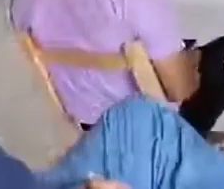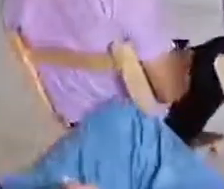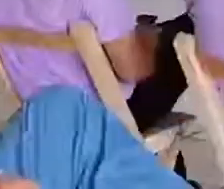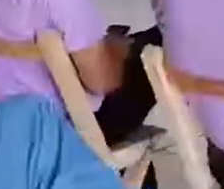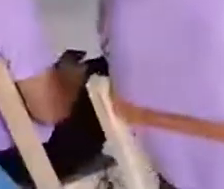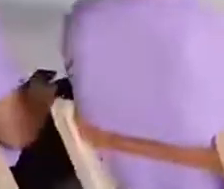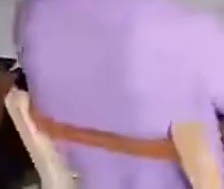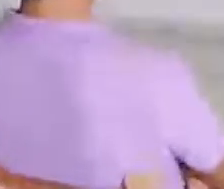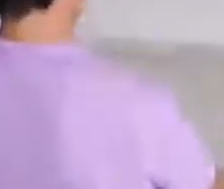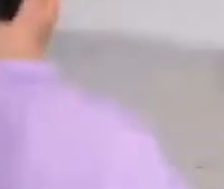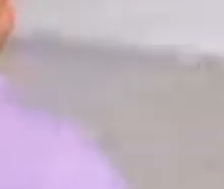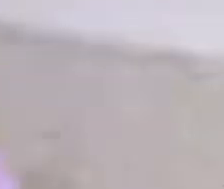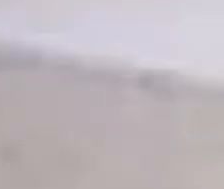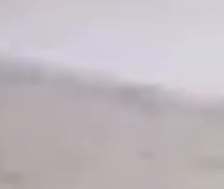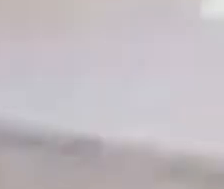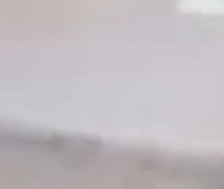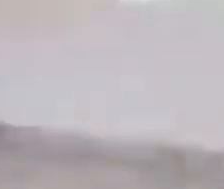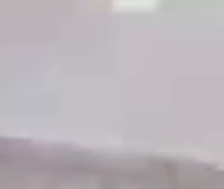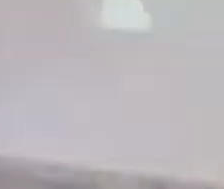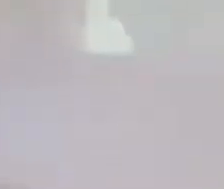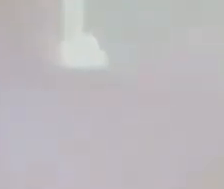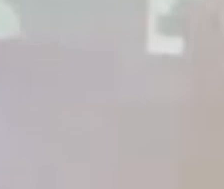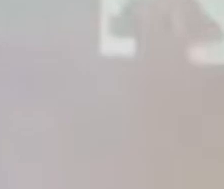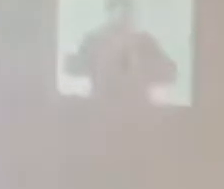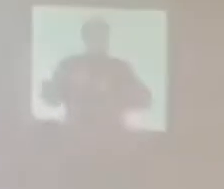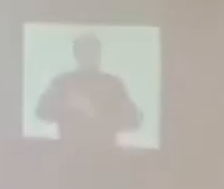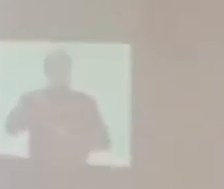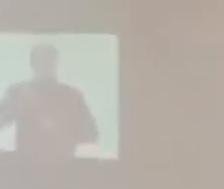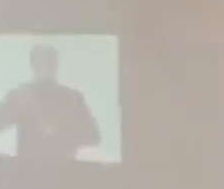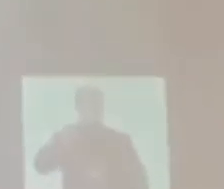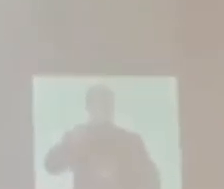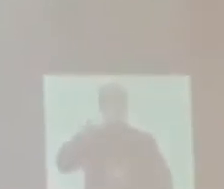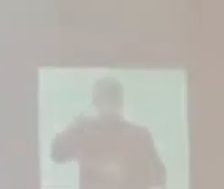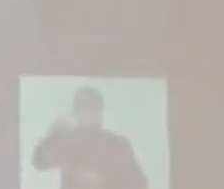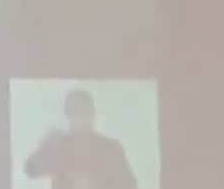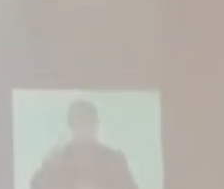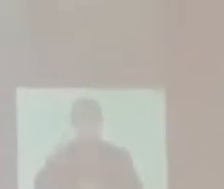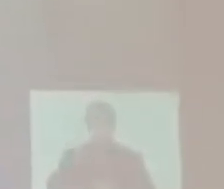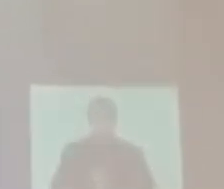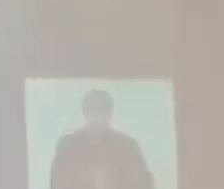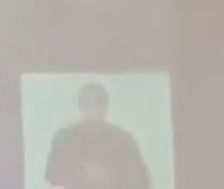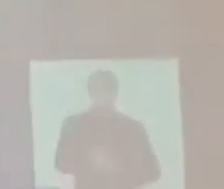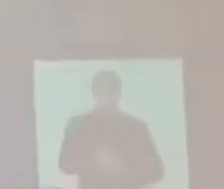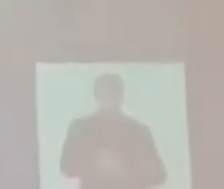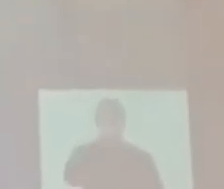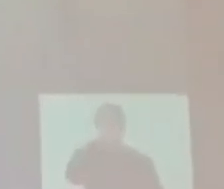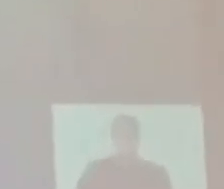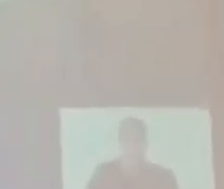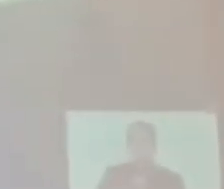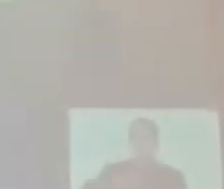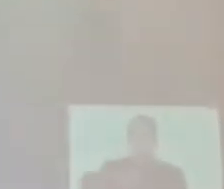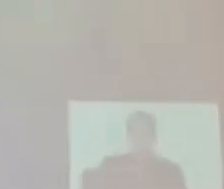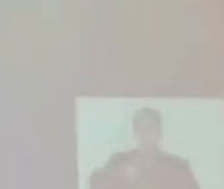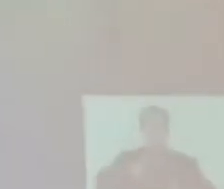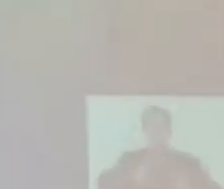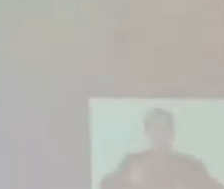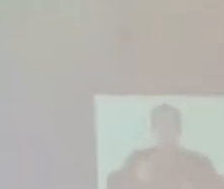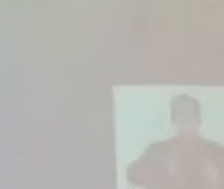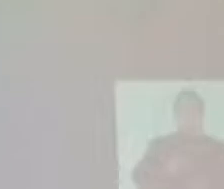Brigada Diplomada de Estado Mayor, Ernesto José Zapata Pérez, comandante de la Primera Región